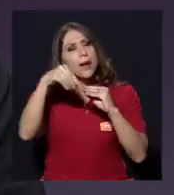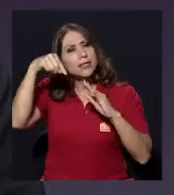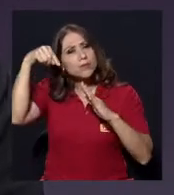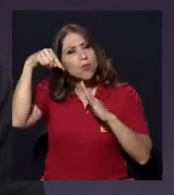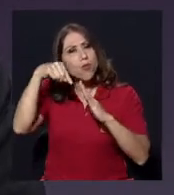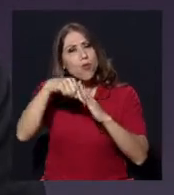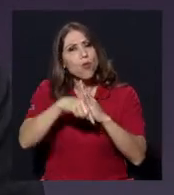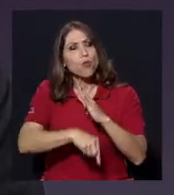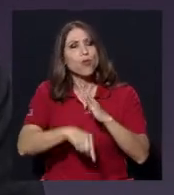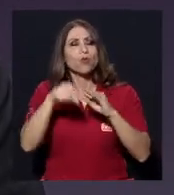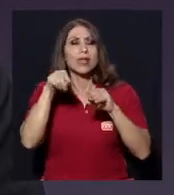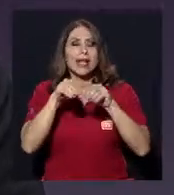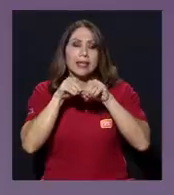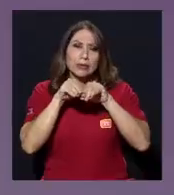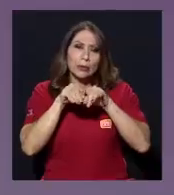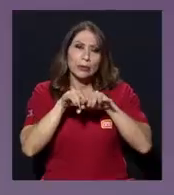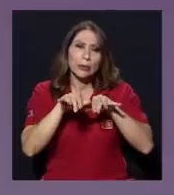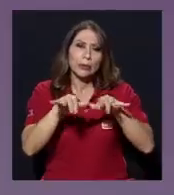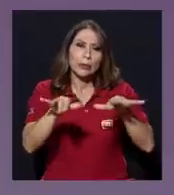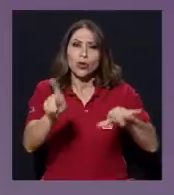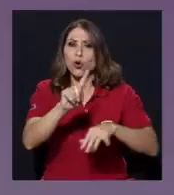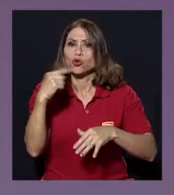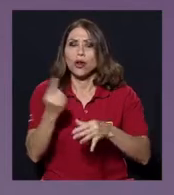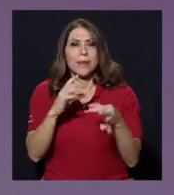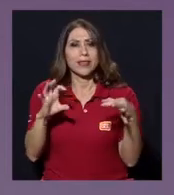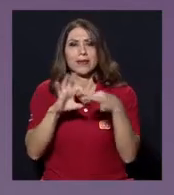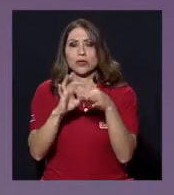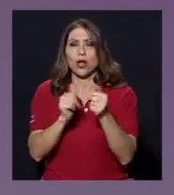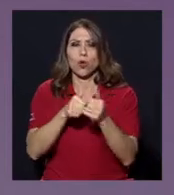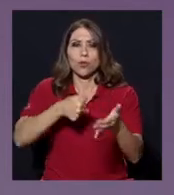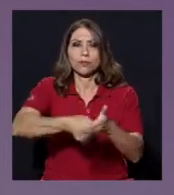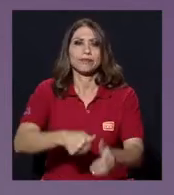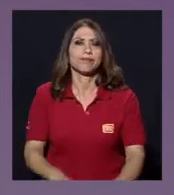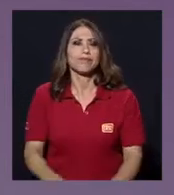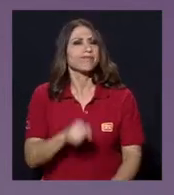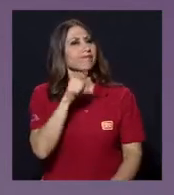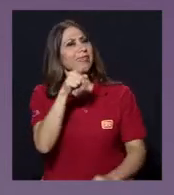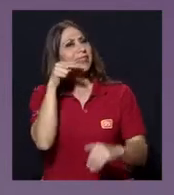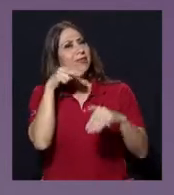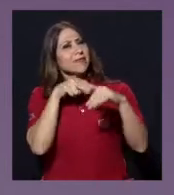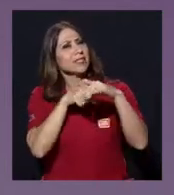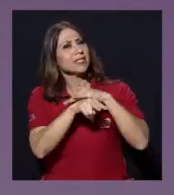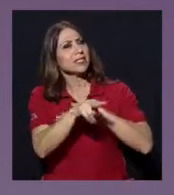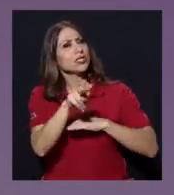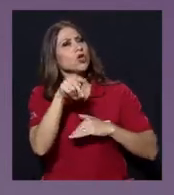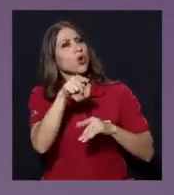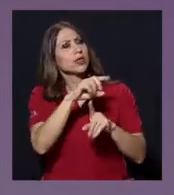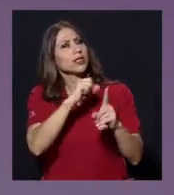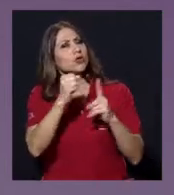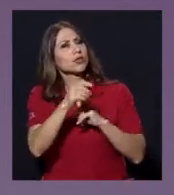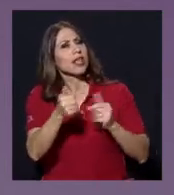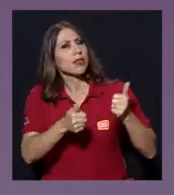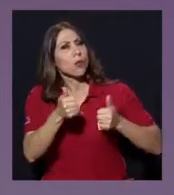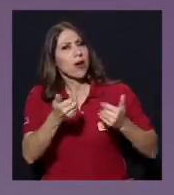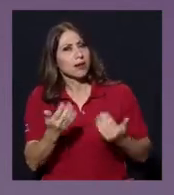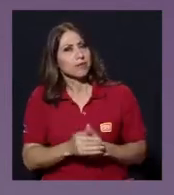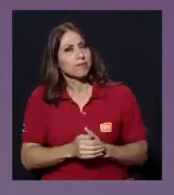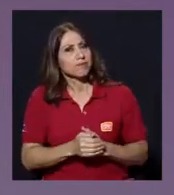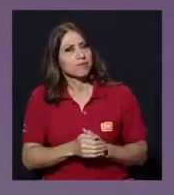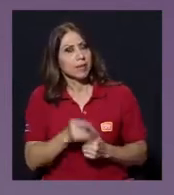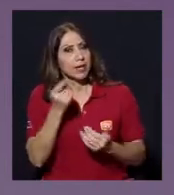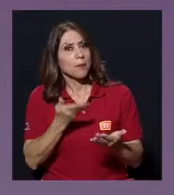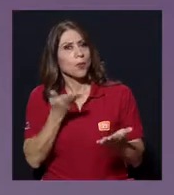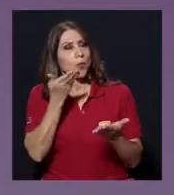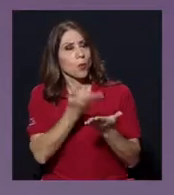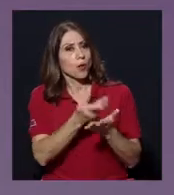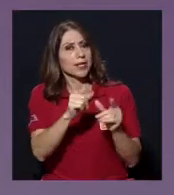digamos, propiamente lo electoral. ¿Cuál es esa visión de sociedad que propone este grupo de mujeres,